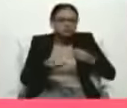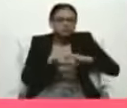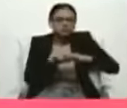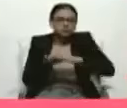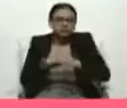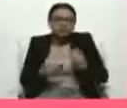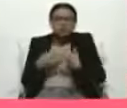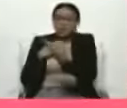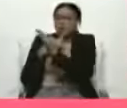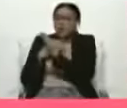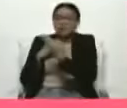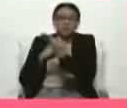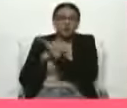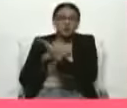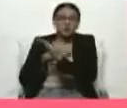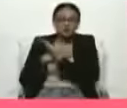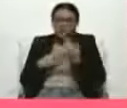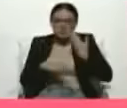Chocaron,